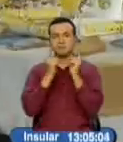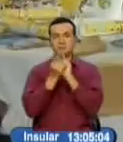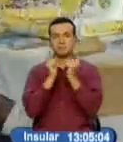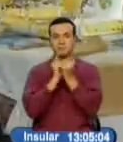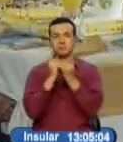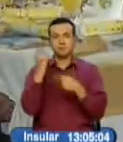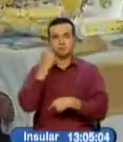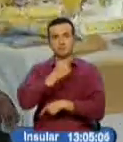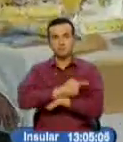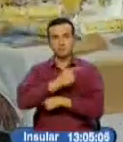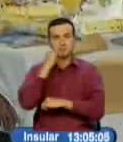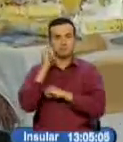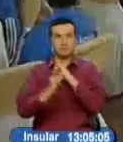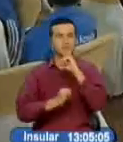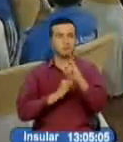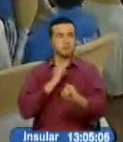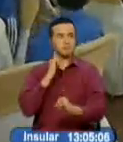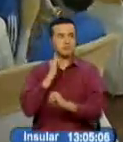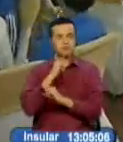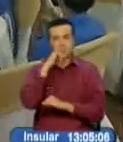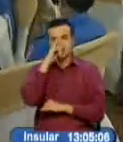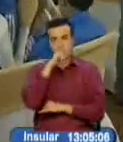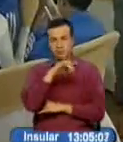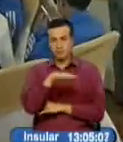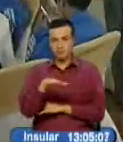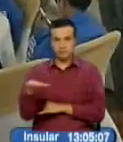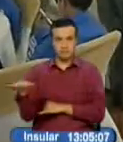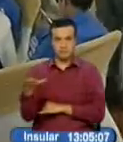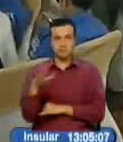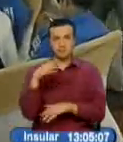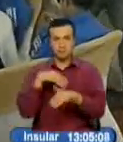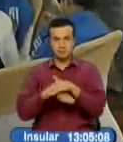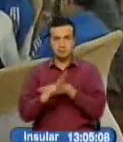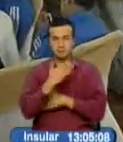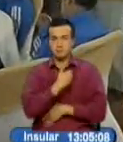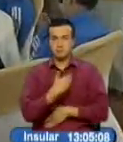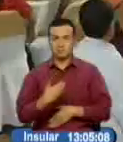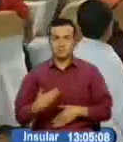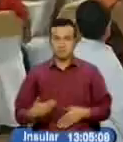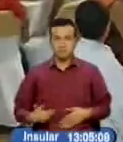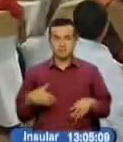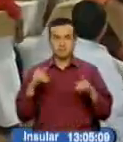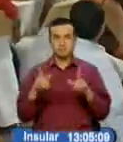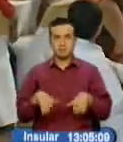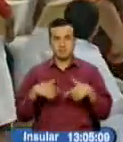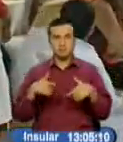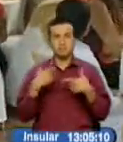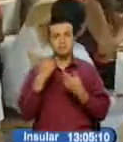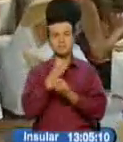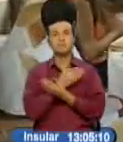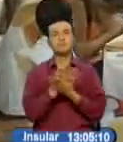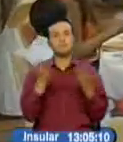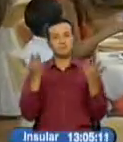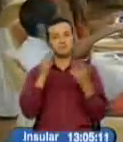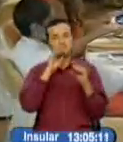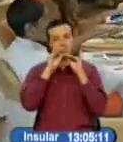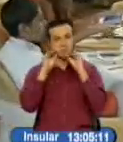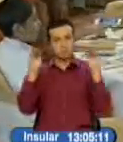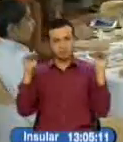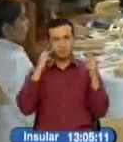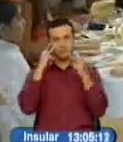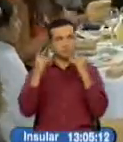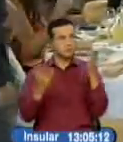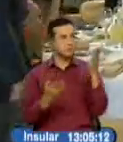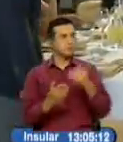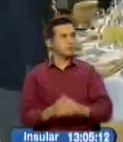ocasión del Día Internacional del Niño. A su ingreso, el jefe de Estado, Lenín Moreno, les impartió el siguiente mensaje.